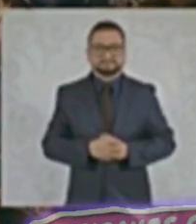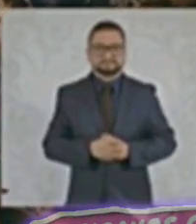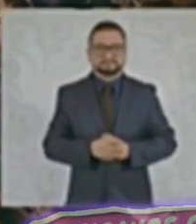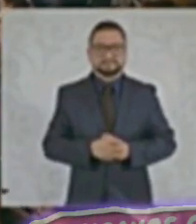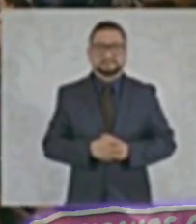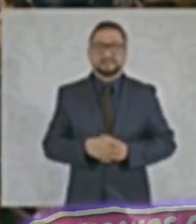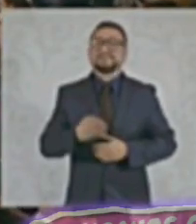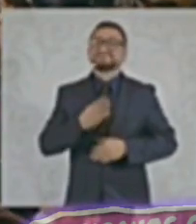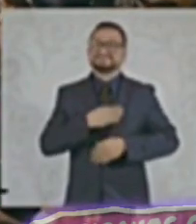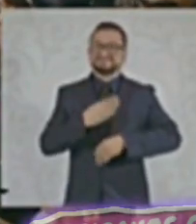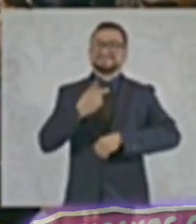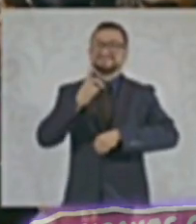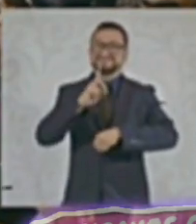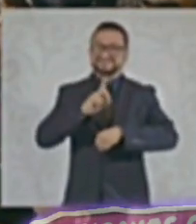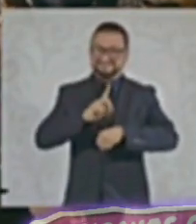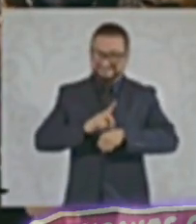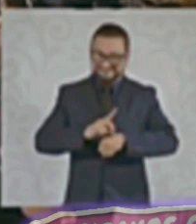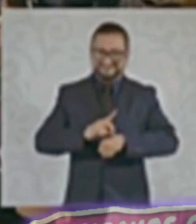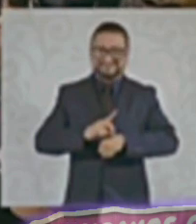Muy buenos días.